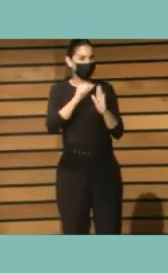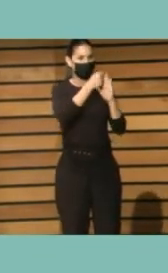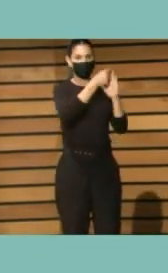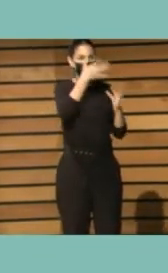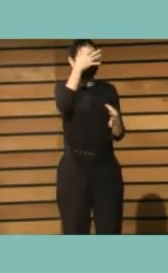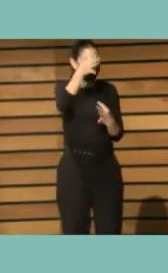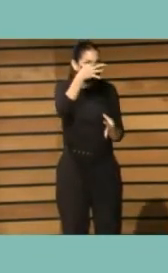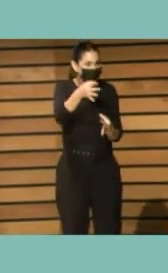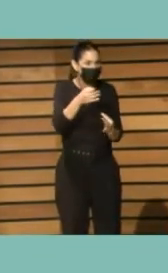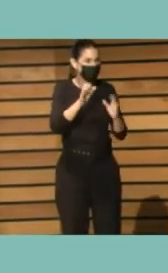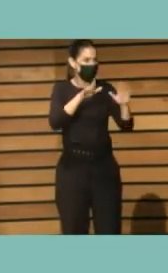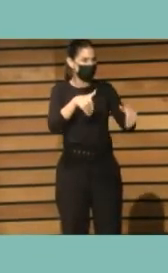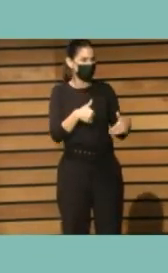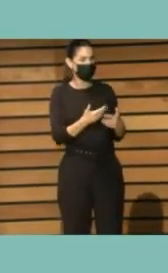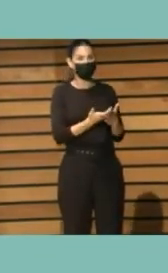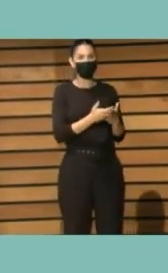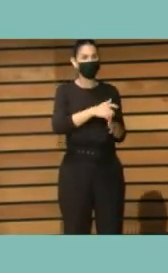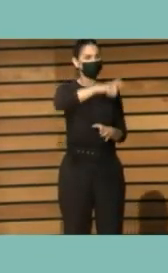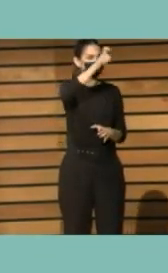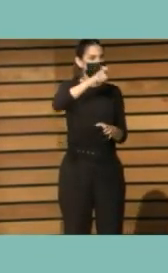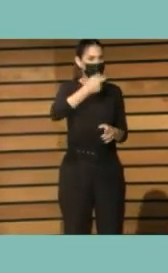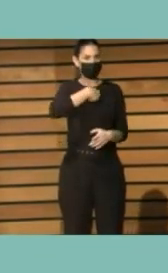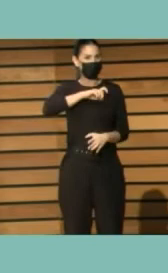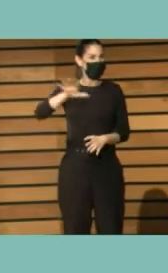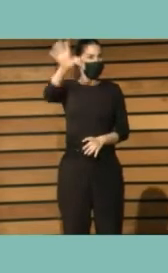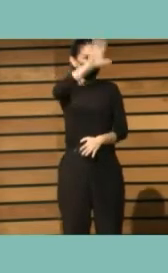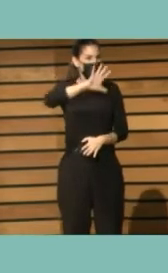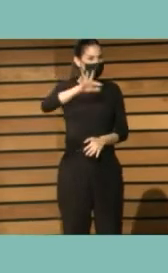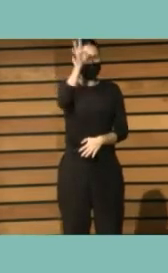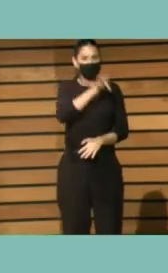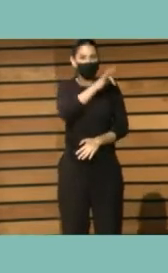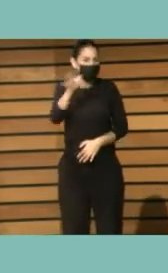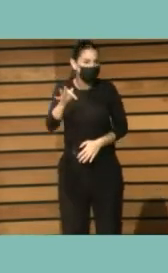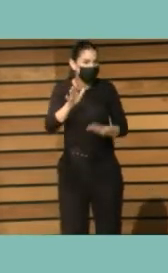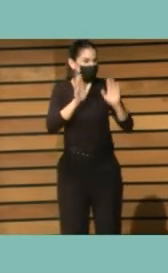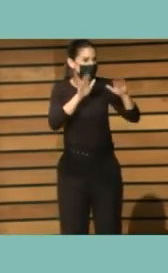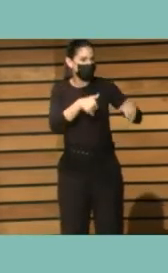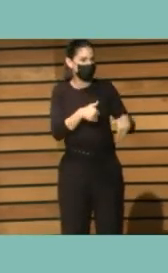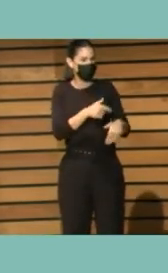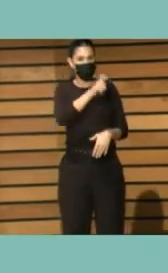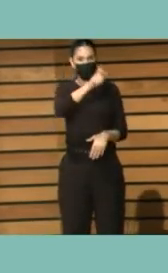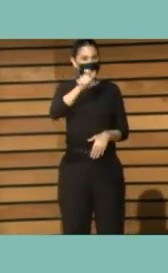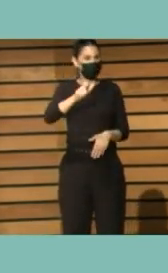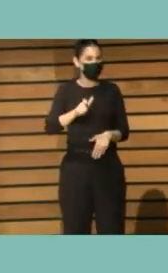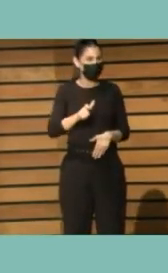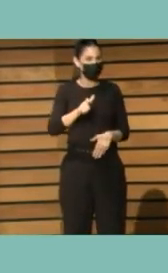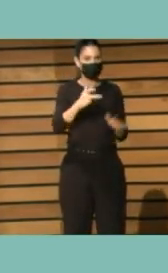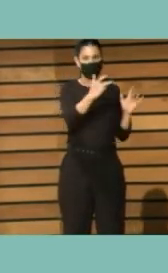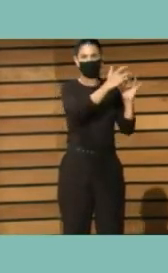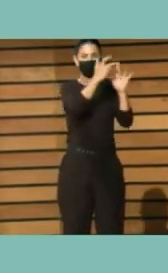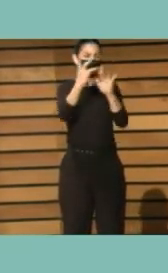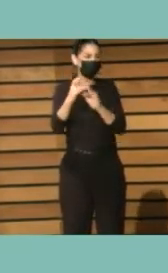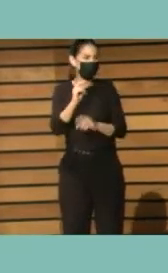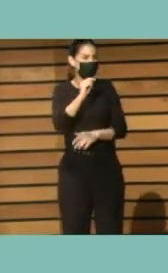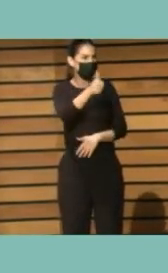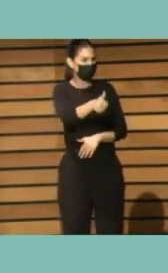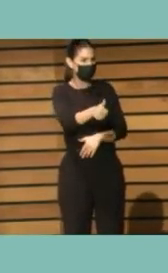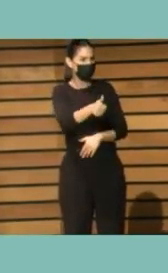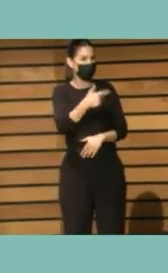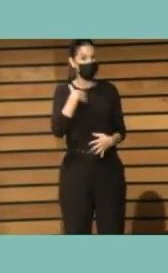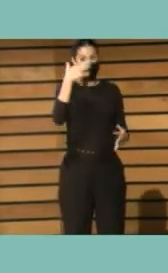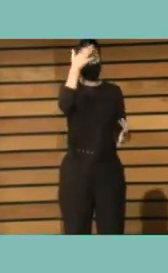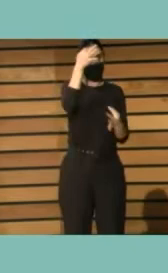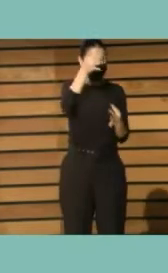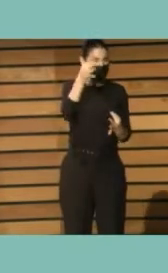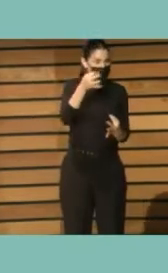la población total que hay en España, o sea, es que llegamos a poquísimas personas. O sea, es muy bonito escuchar las estadísticas, hemos